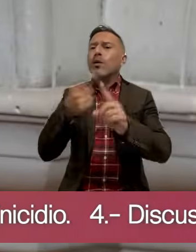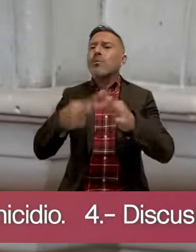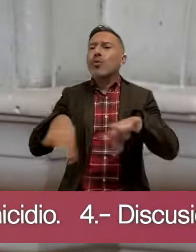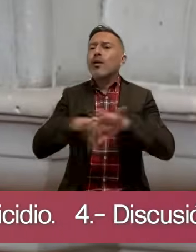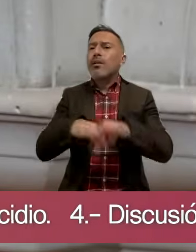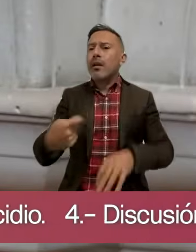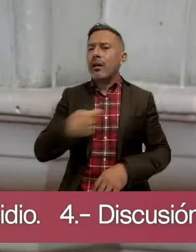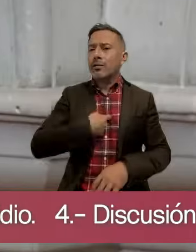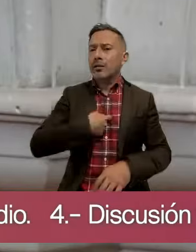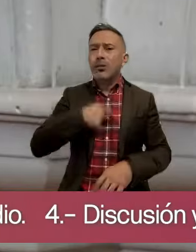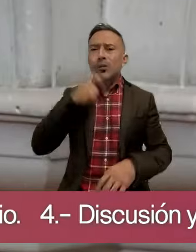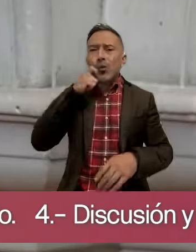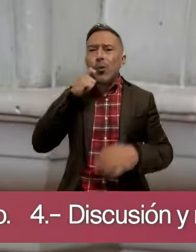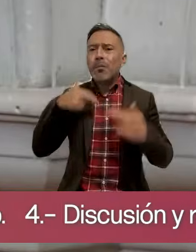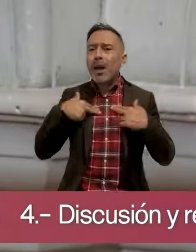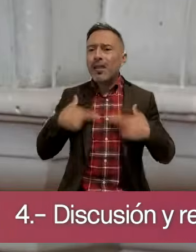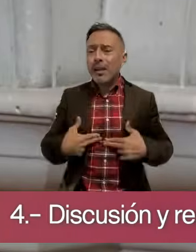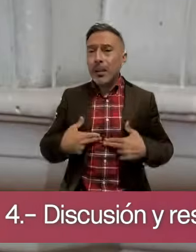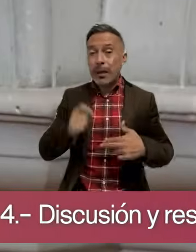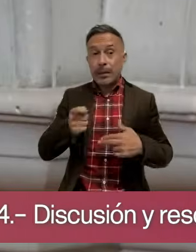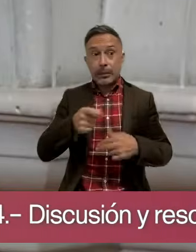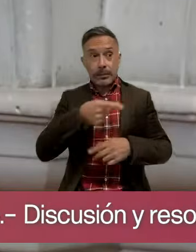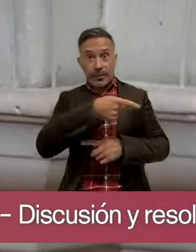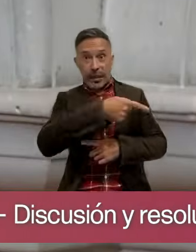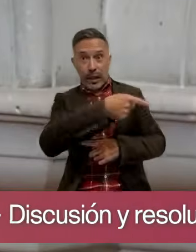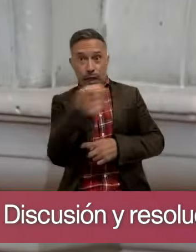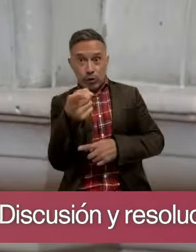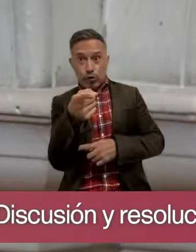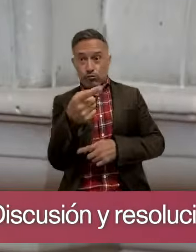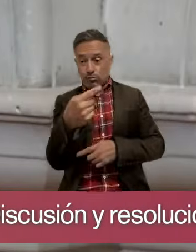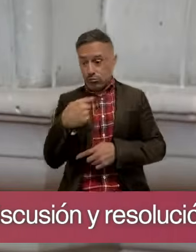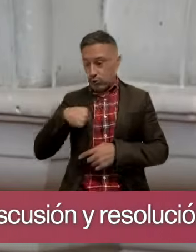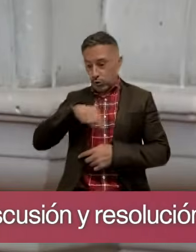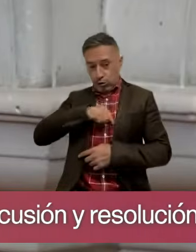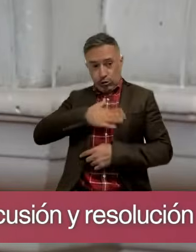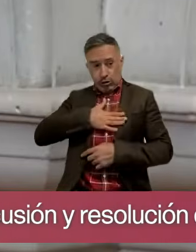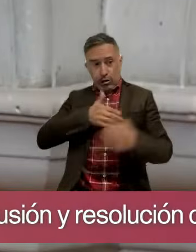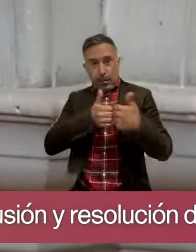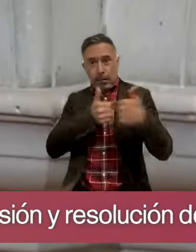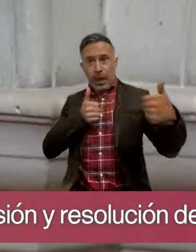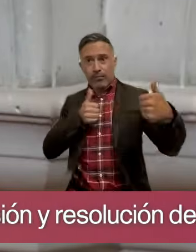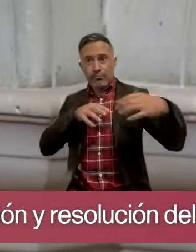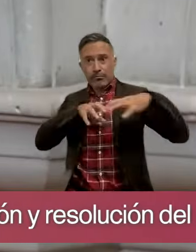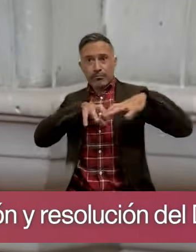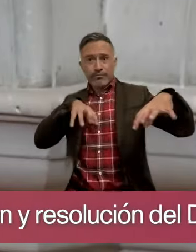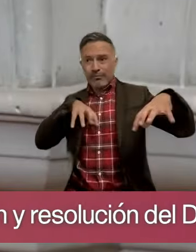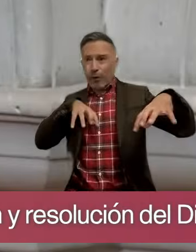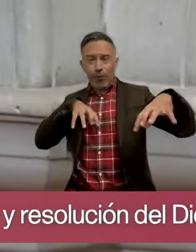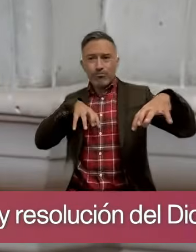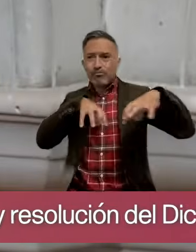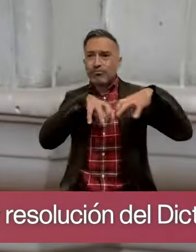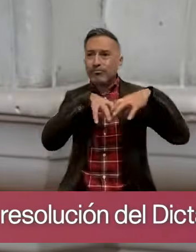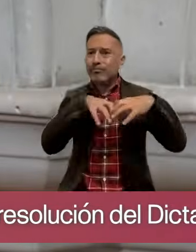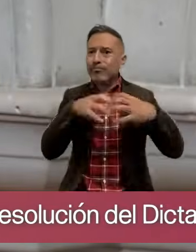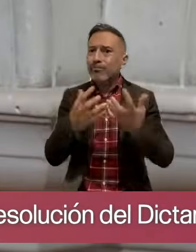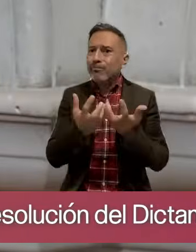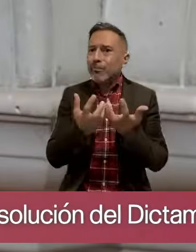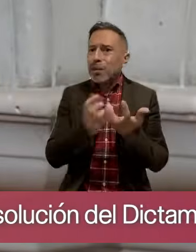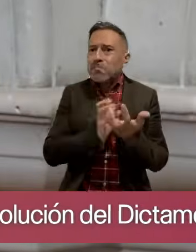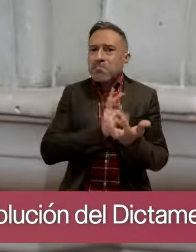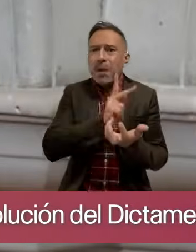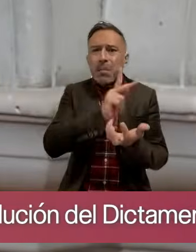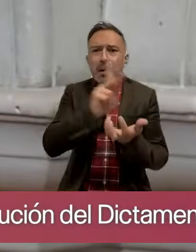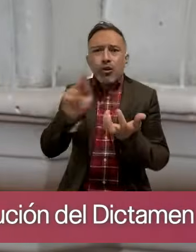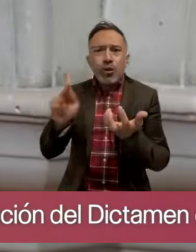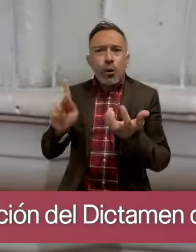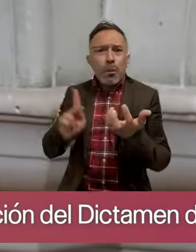segunda. No hay ellos ni nosotros. Todos somos personas, todos somos mexicanos. Y cuando matan a una persona,